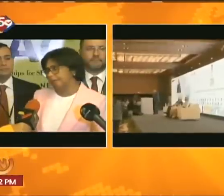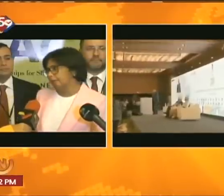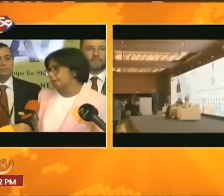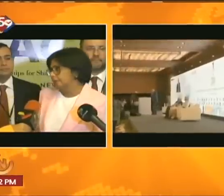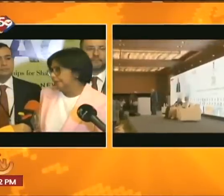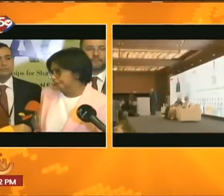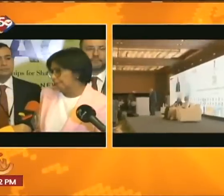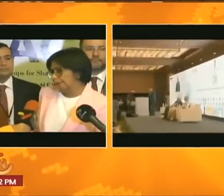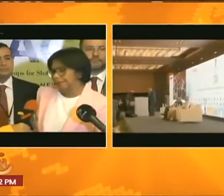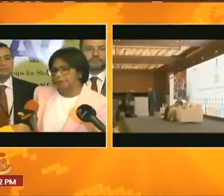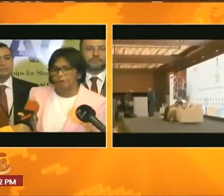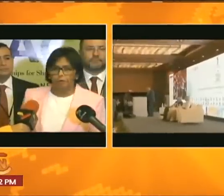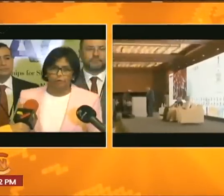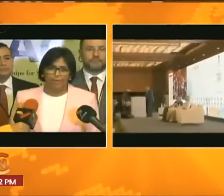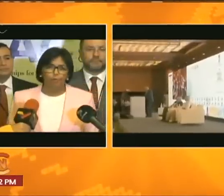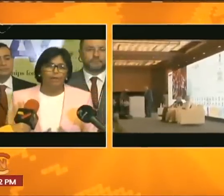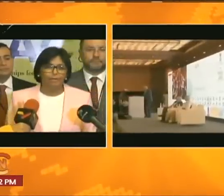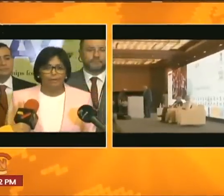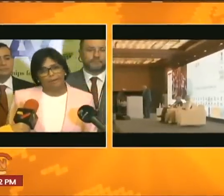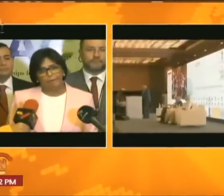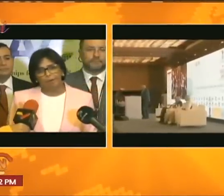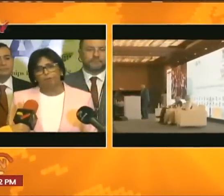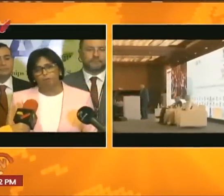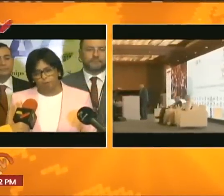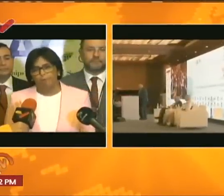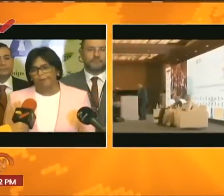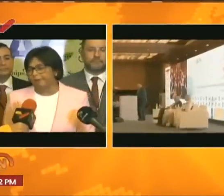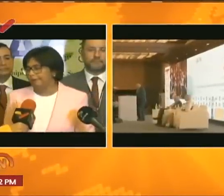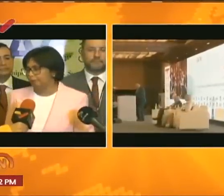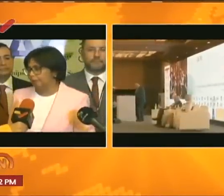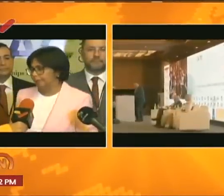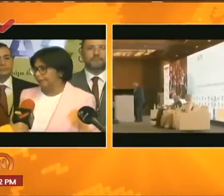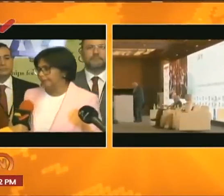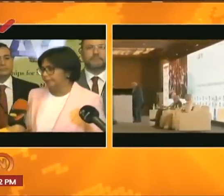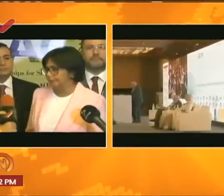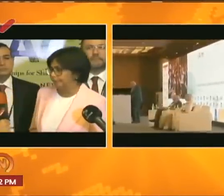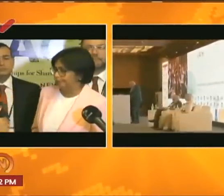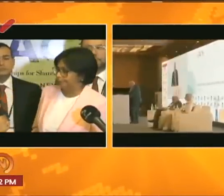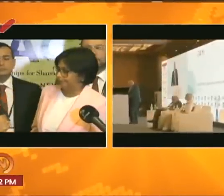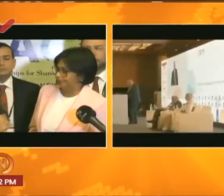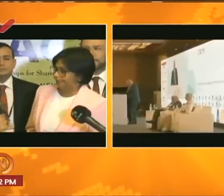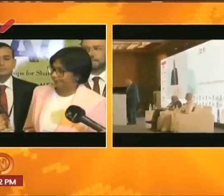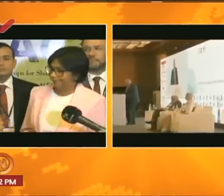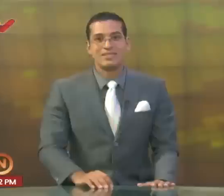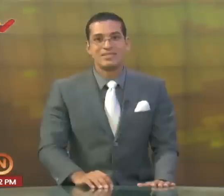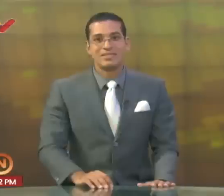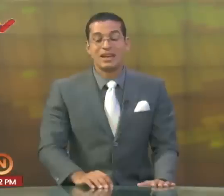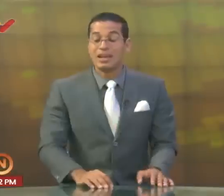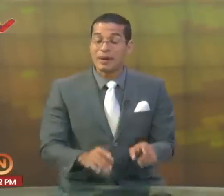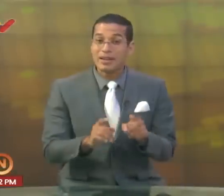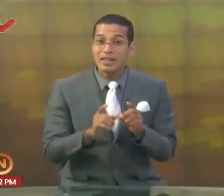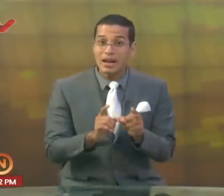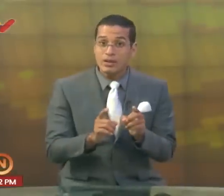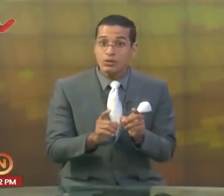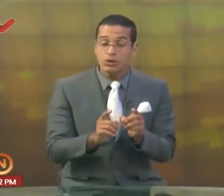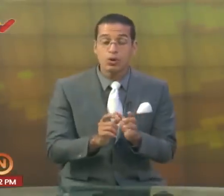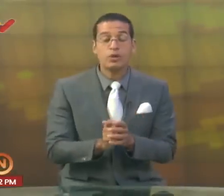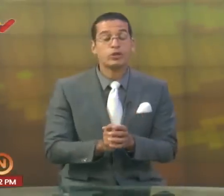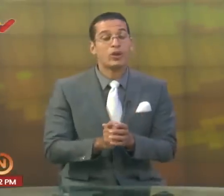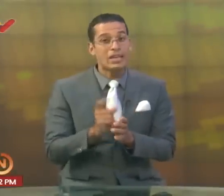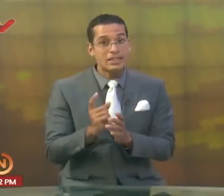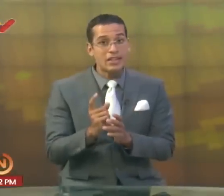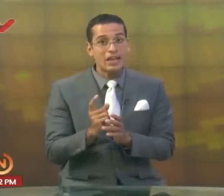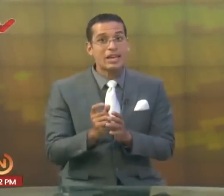por completo del unilateralismo y la construcción verdadera del multilateralismo. Y además este año